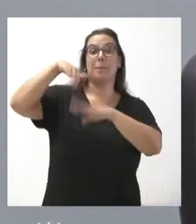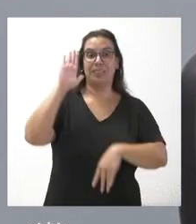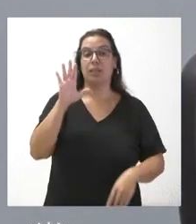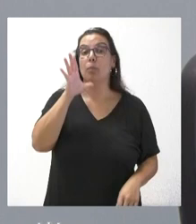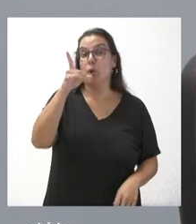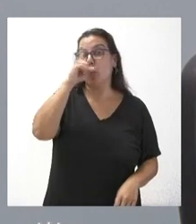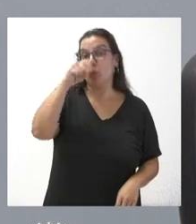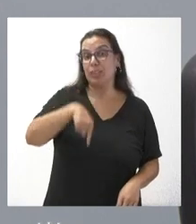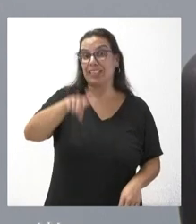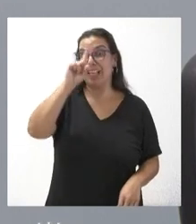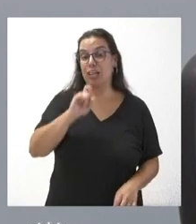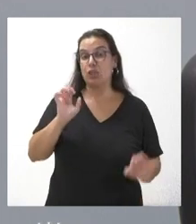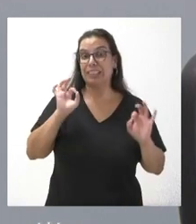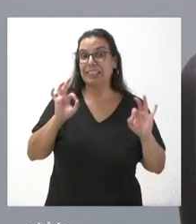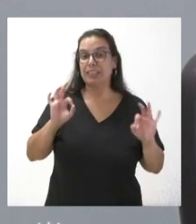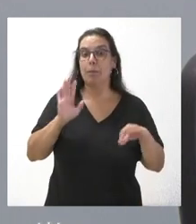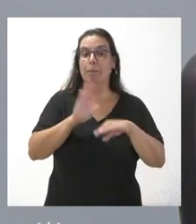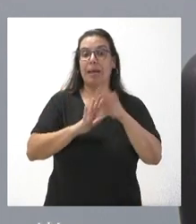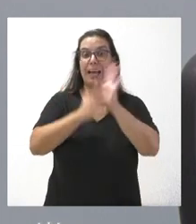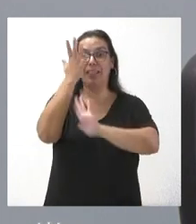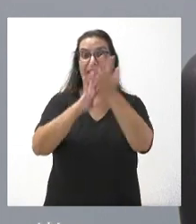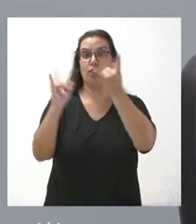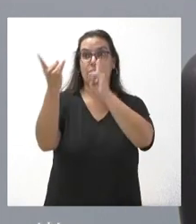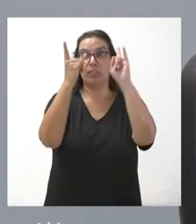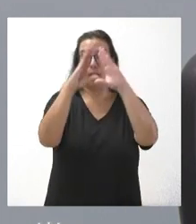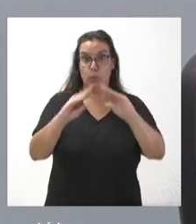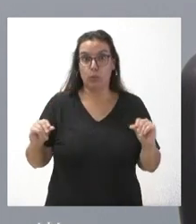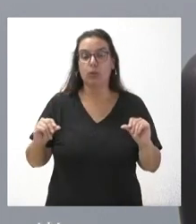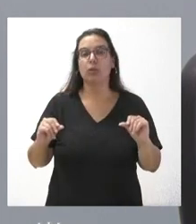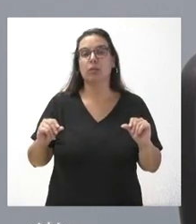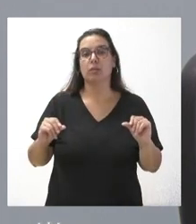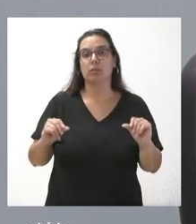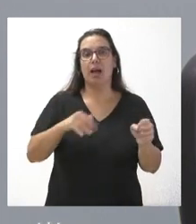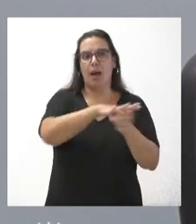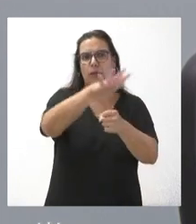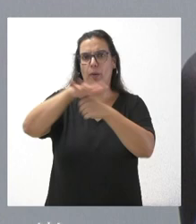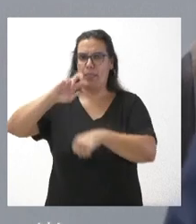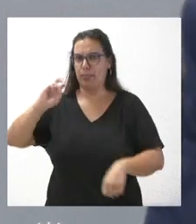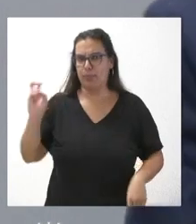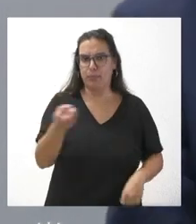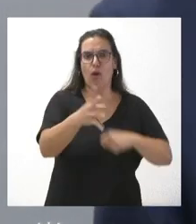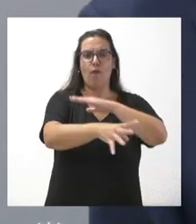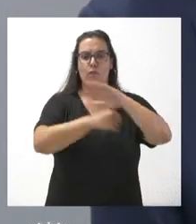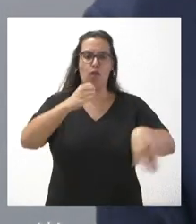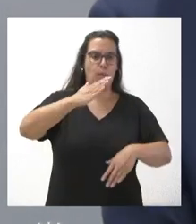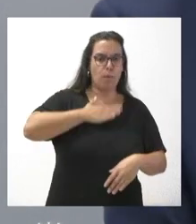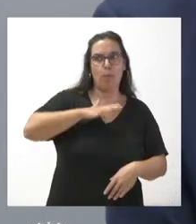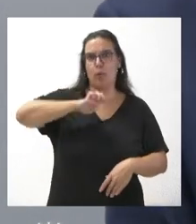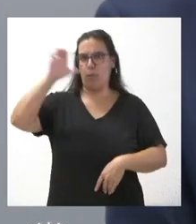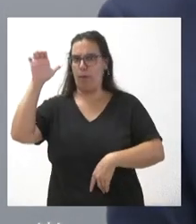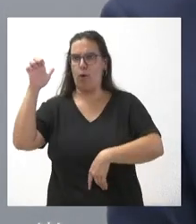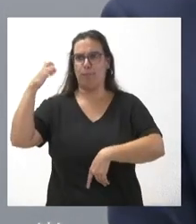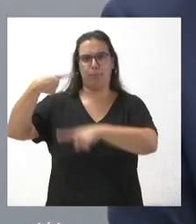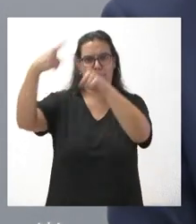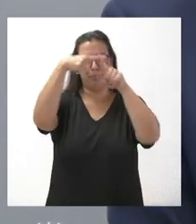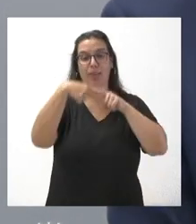este año, en materia de extinción de incendios forestales, en distintos ámbitos y con distintos fondos propios y fondos europeos, tenemos